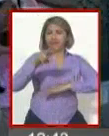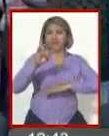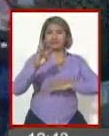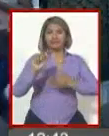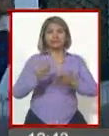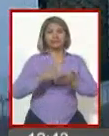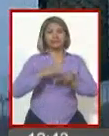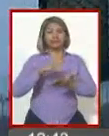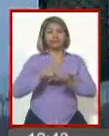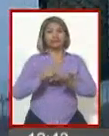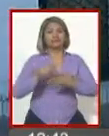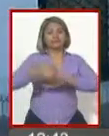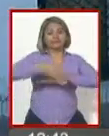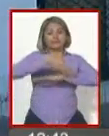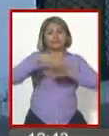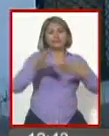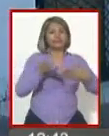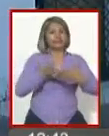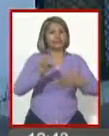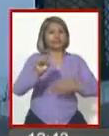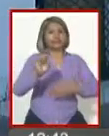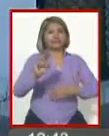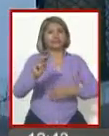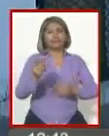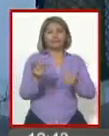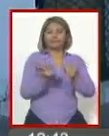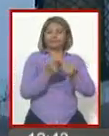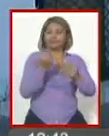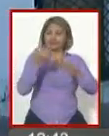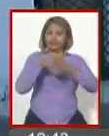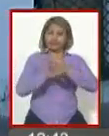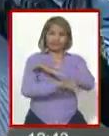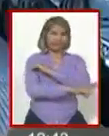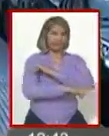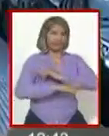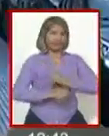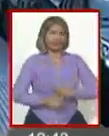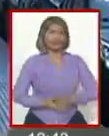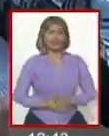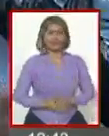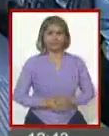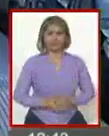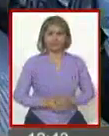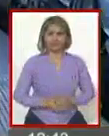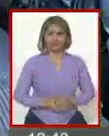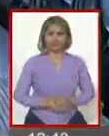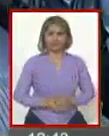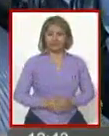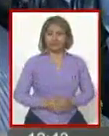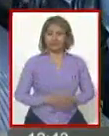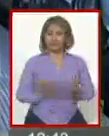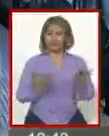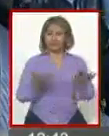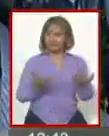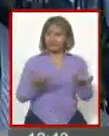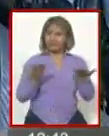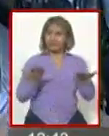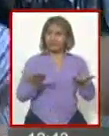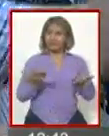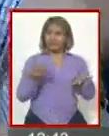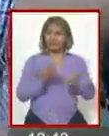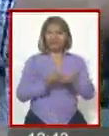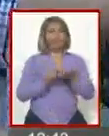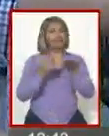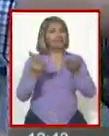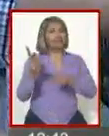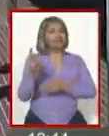24 de septiembre, esquina Sebane, y es la primera vez que los delincuentes ingresan a robar. Yo por lo menos quiero hacerlo, ya que están aquí a la prensa,